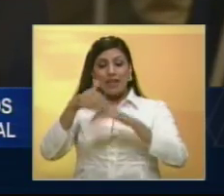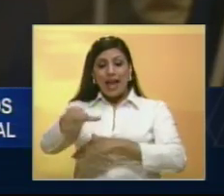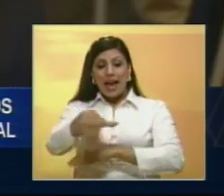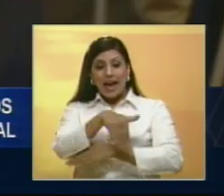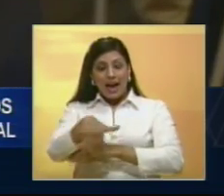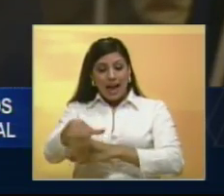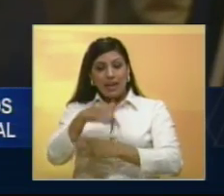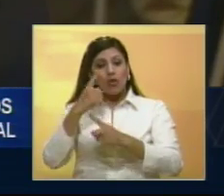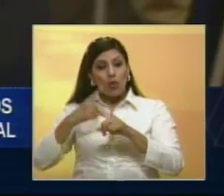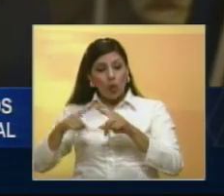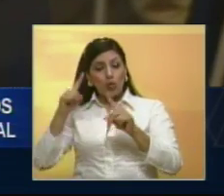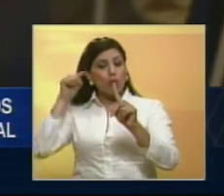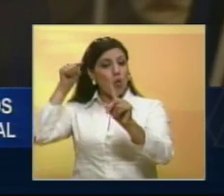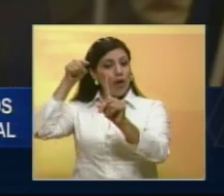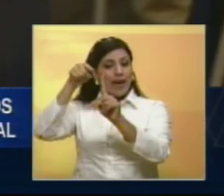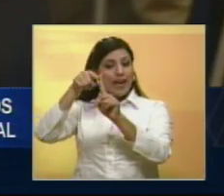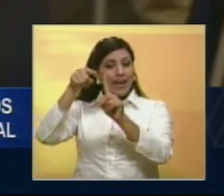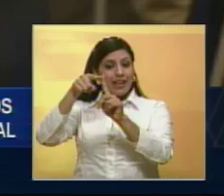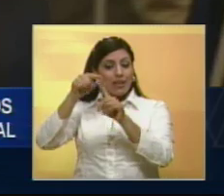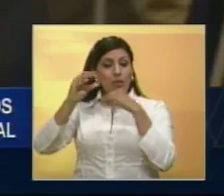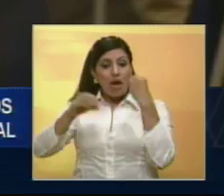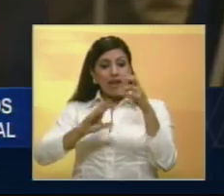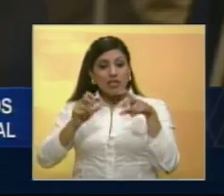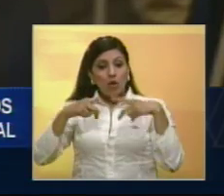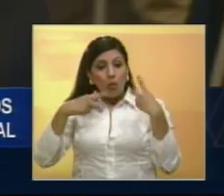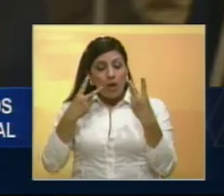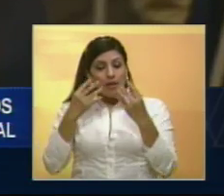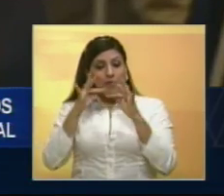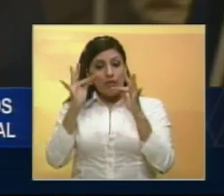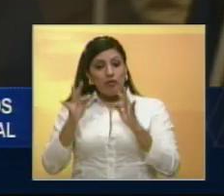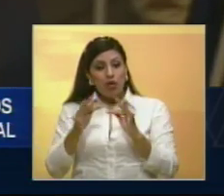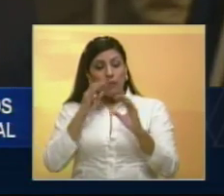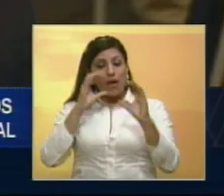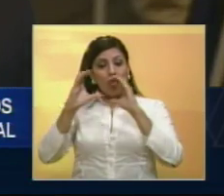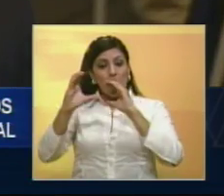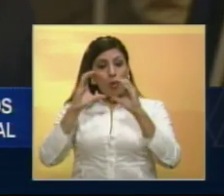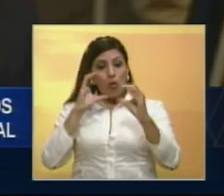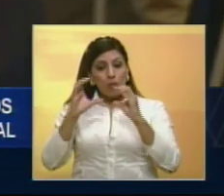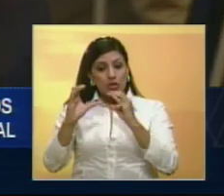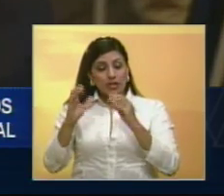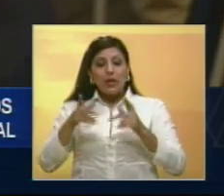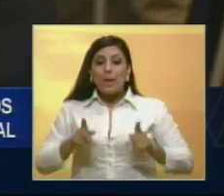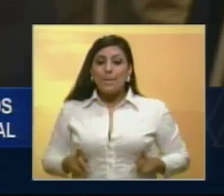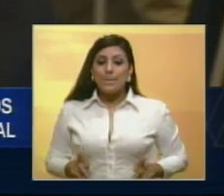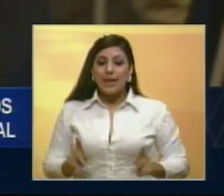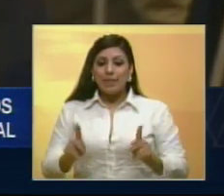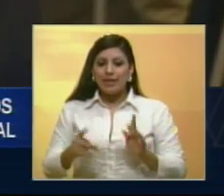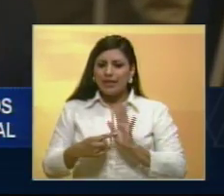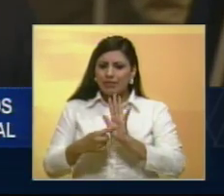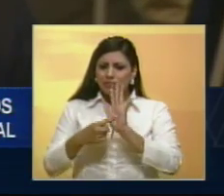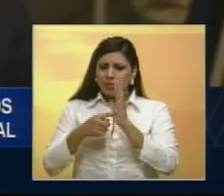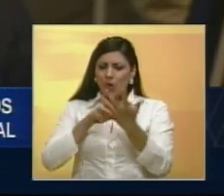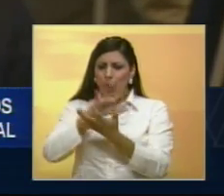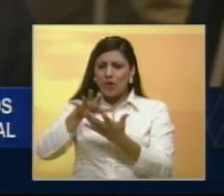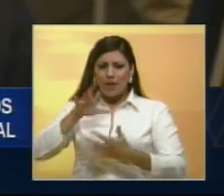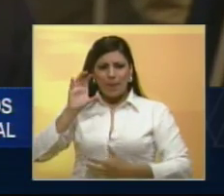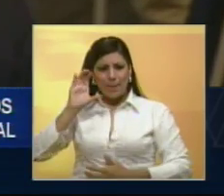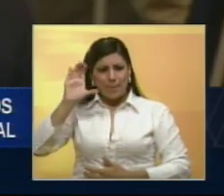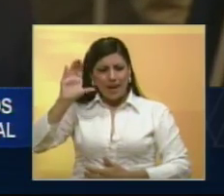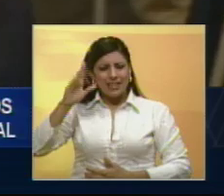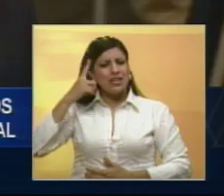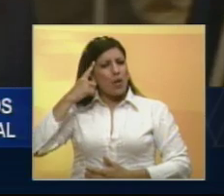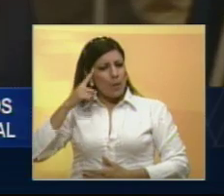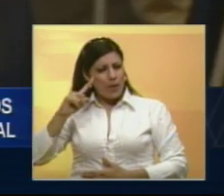los multimedios con el objetivo de generar una nueva estrategia comunicacional que permita enfrentar la coyuntura nacional que a